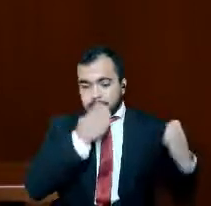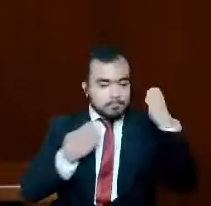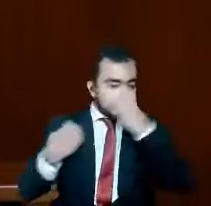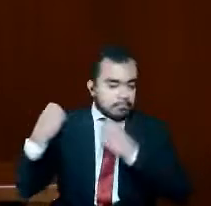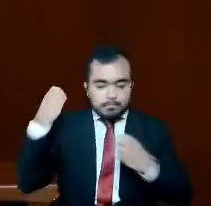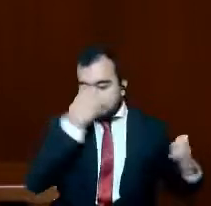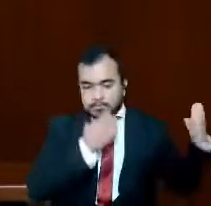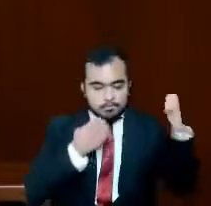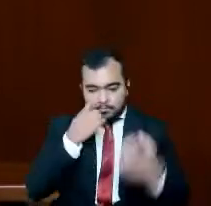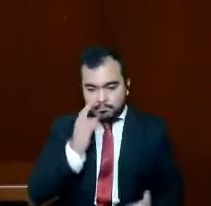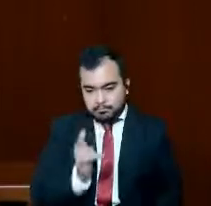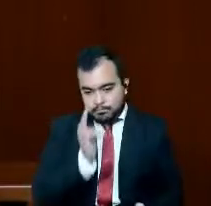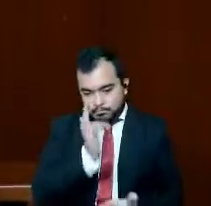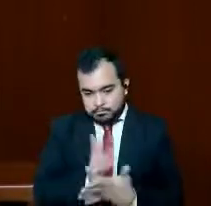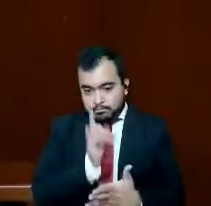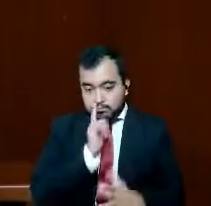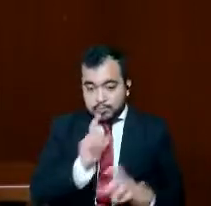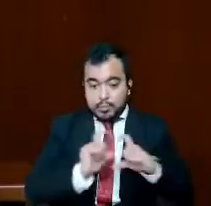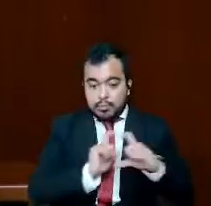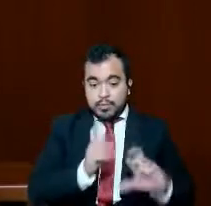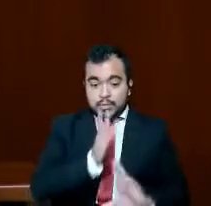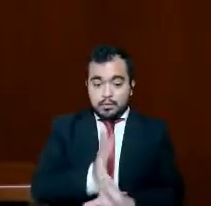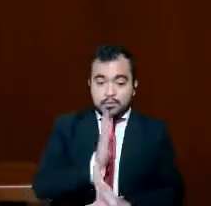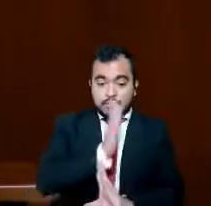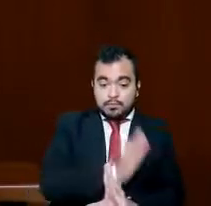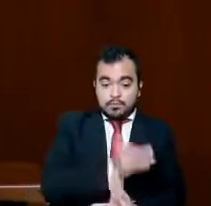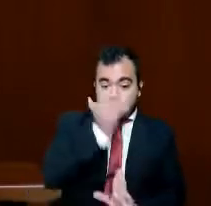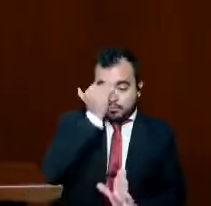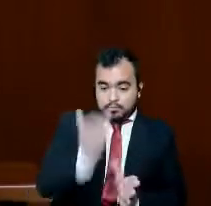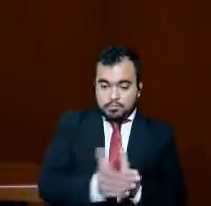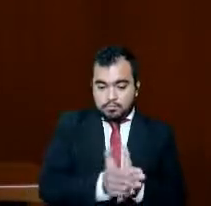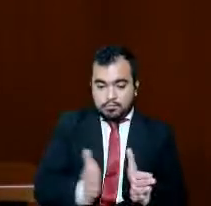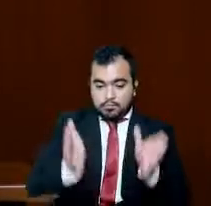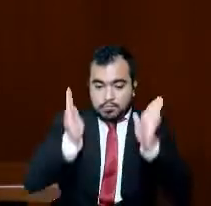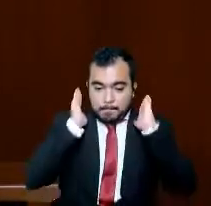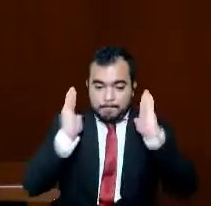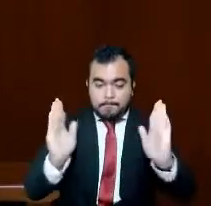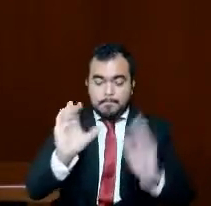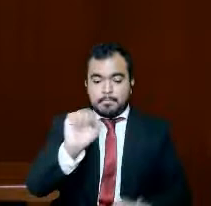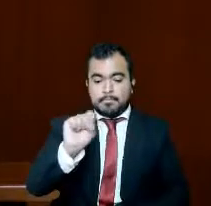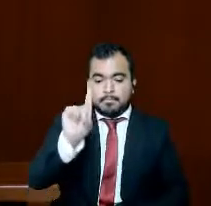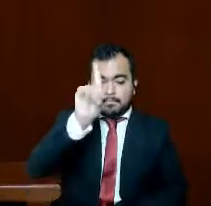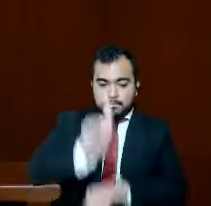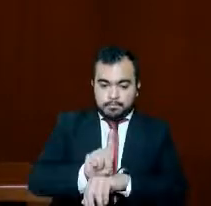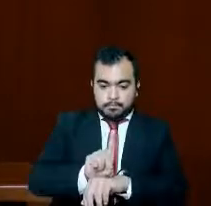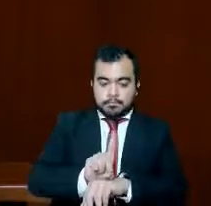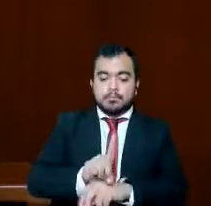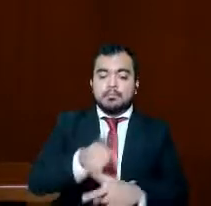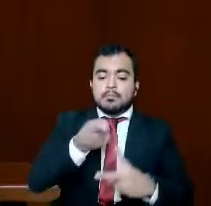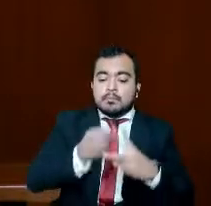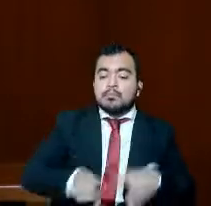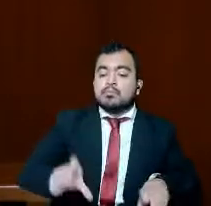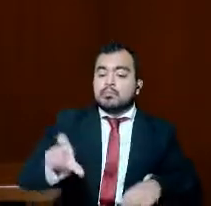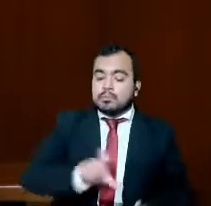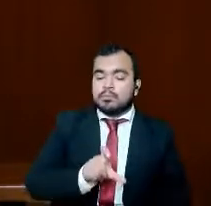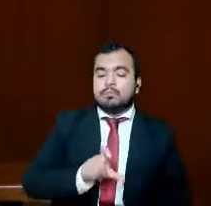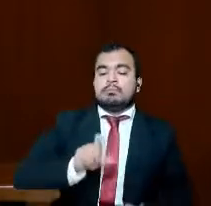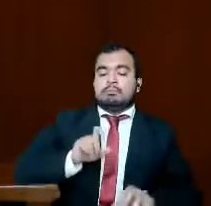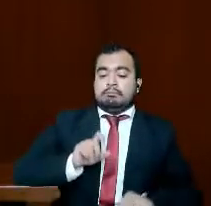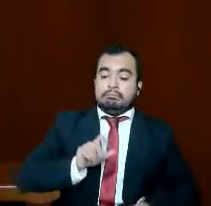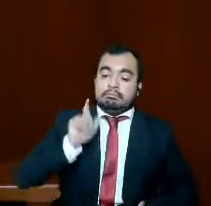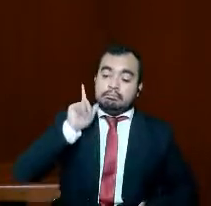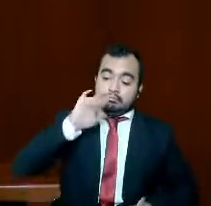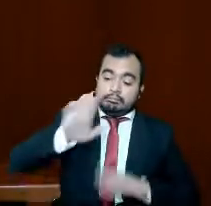establecidos en el párrafo anterior, en un plazo no mayor a 60 días, contados a partir de la entrada en vigor del presente